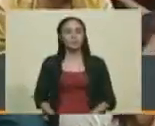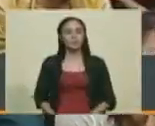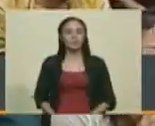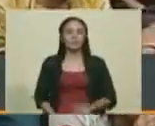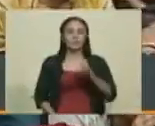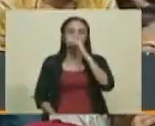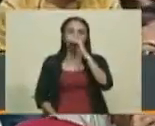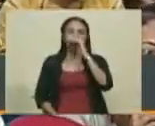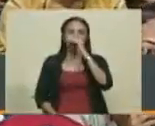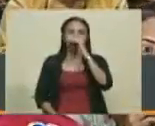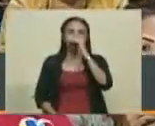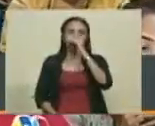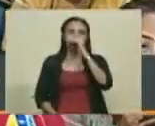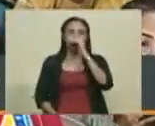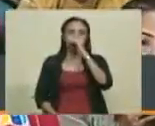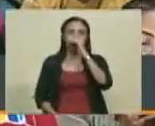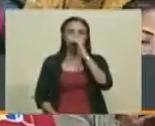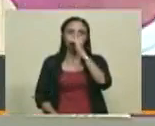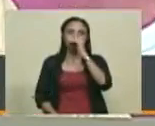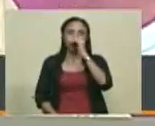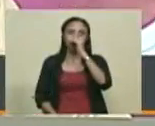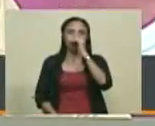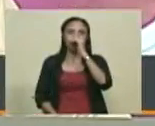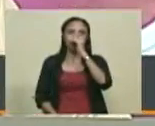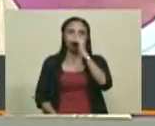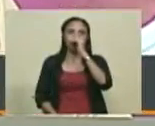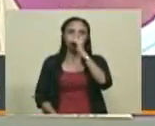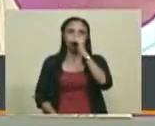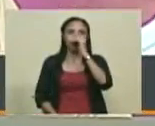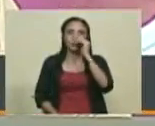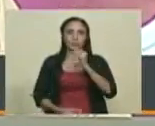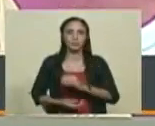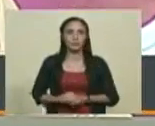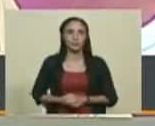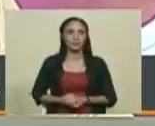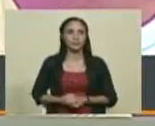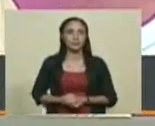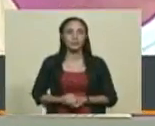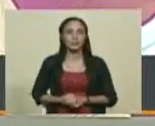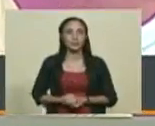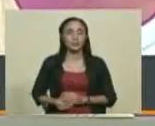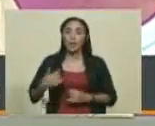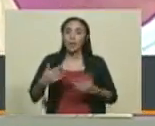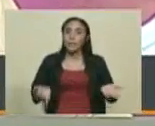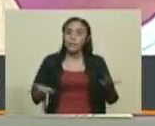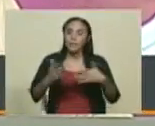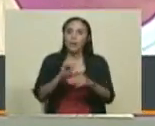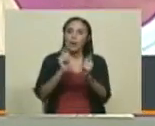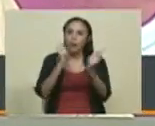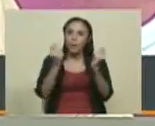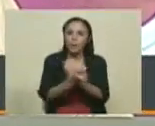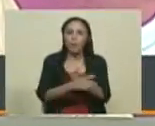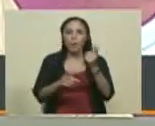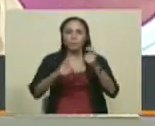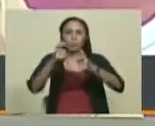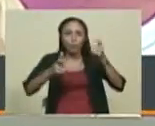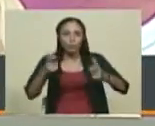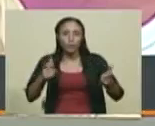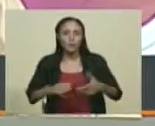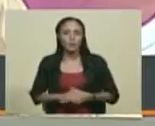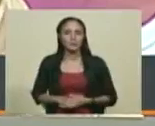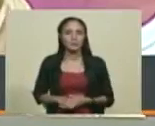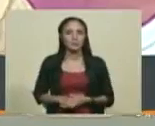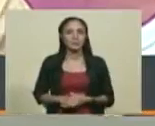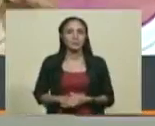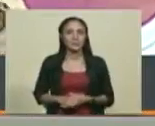Recuperar las capacidades de la refinería y transformarnos en productores y exportadores de productos